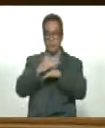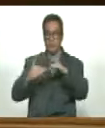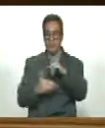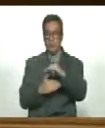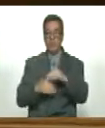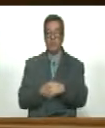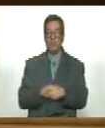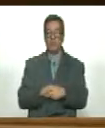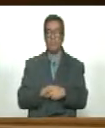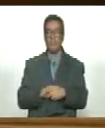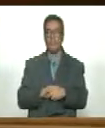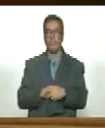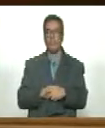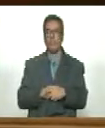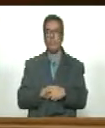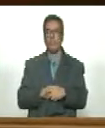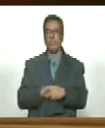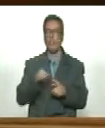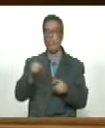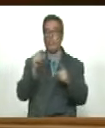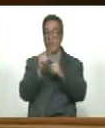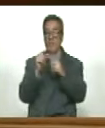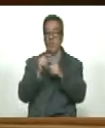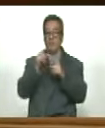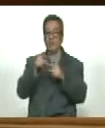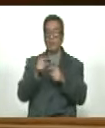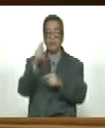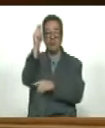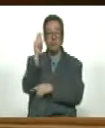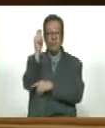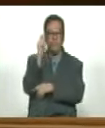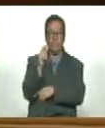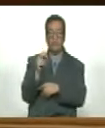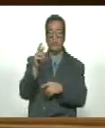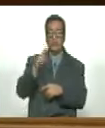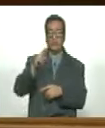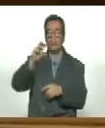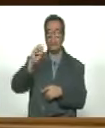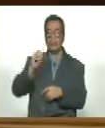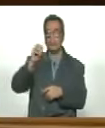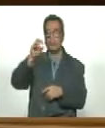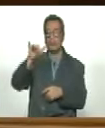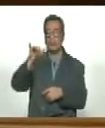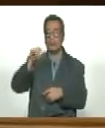vicepresidente. Quiero dar la palabra al diputado Roy Daza.